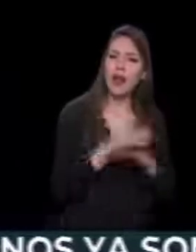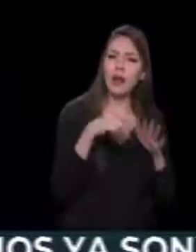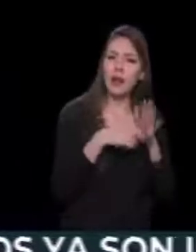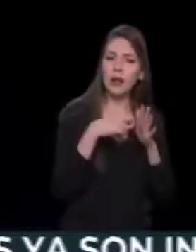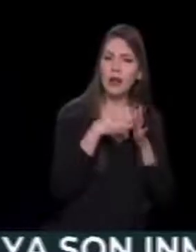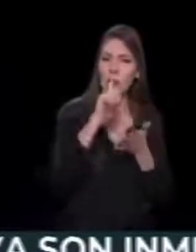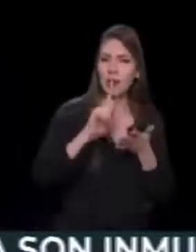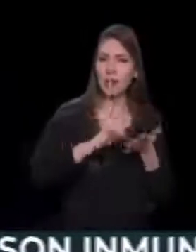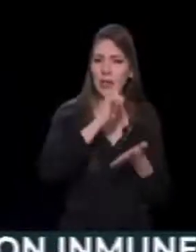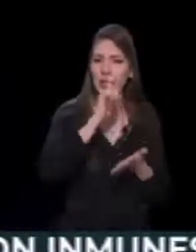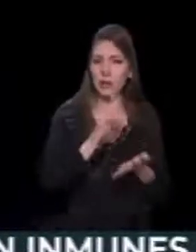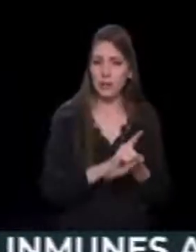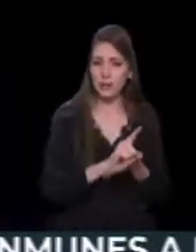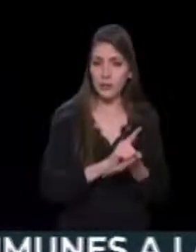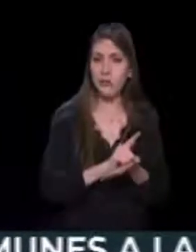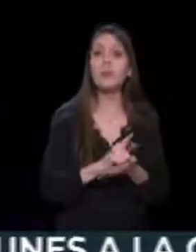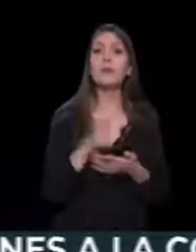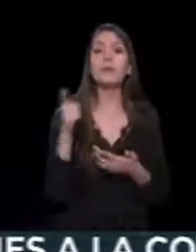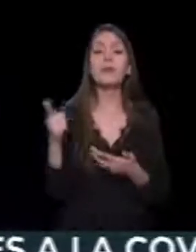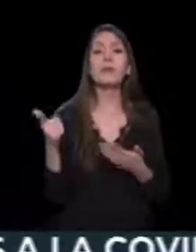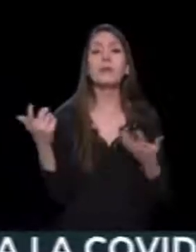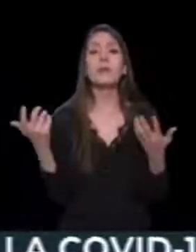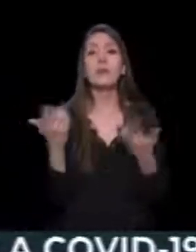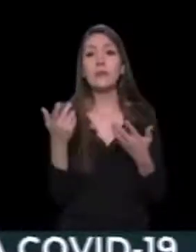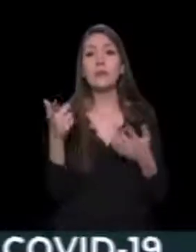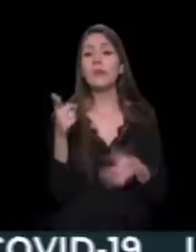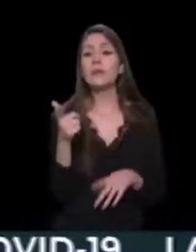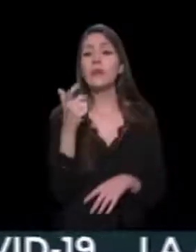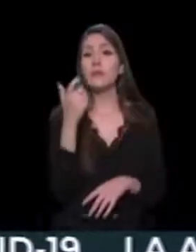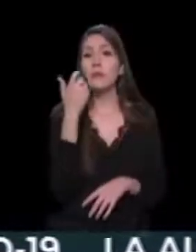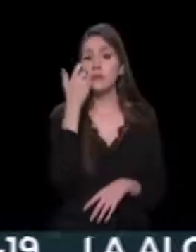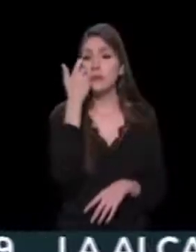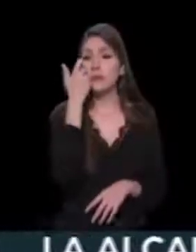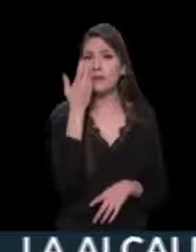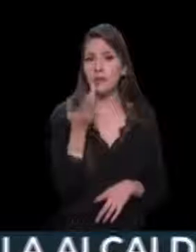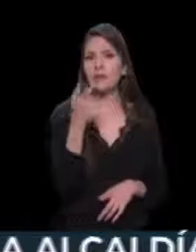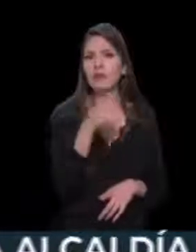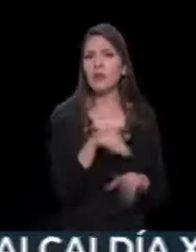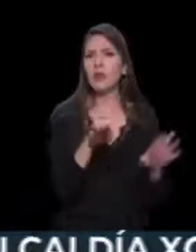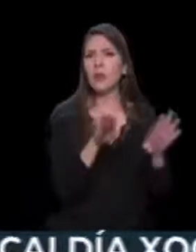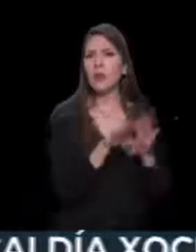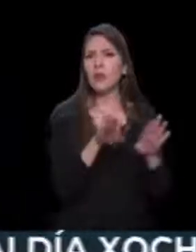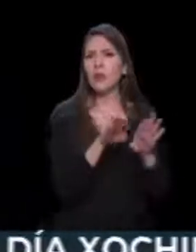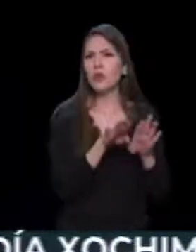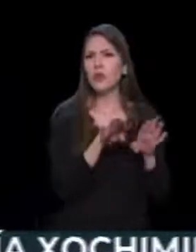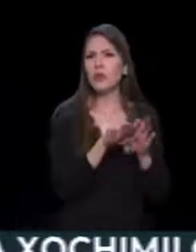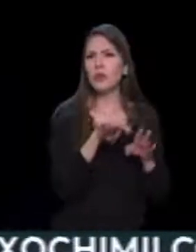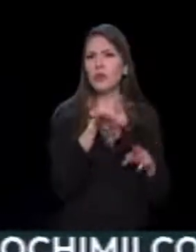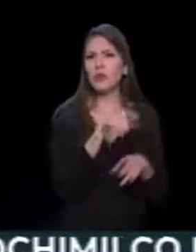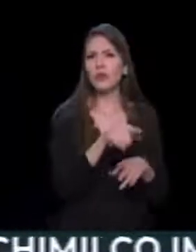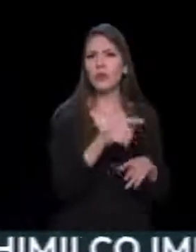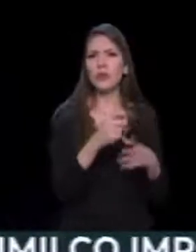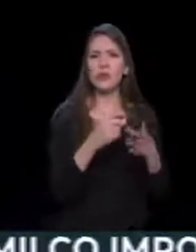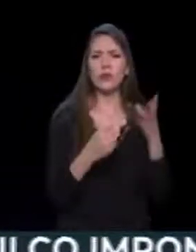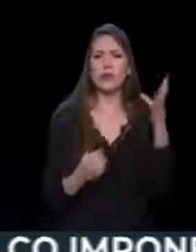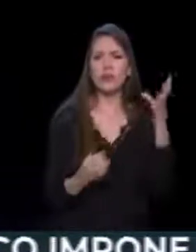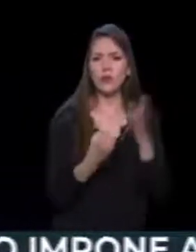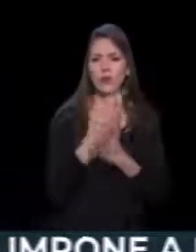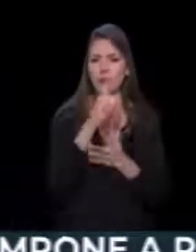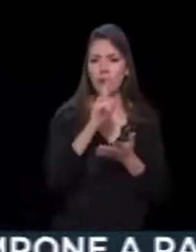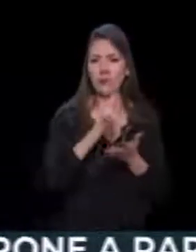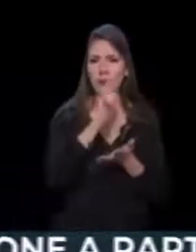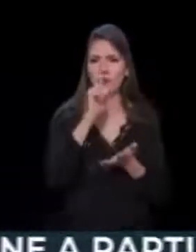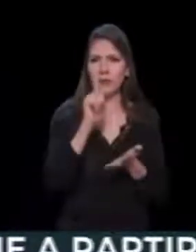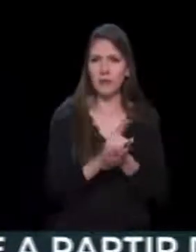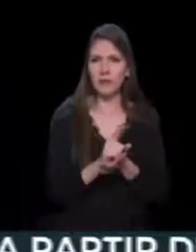el Poder Ejecutivo y que es determinante porque habla ni más ni menos de una nueva ley orgánica para